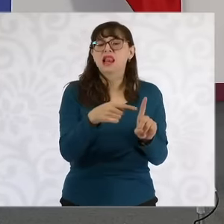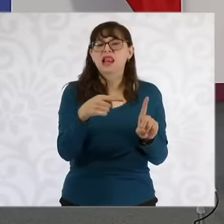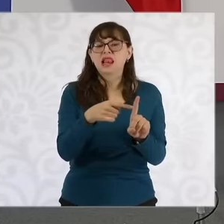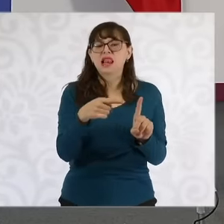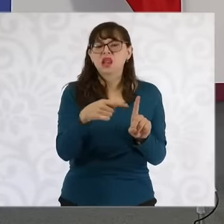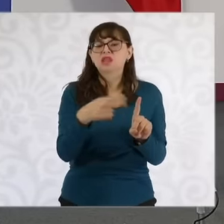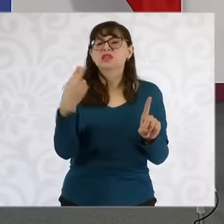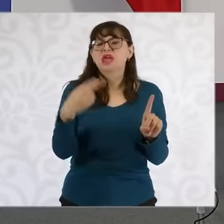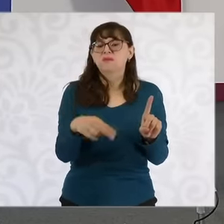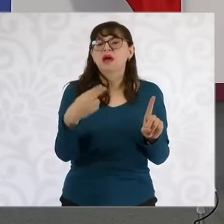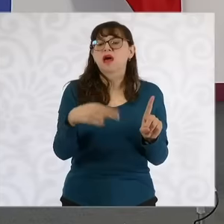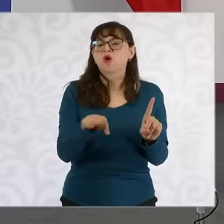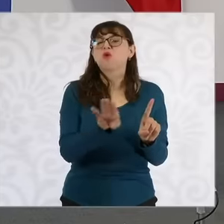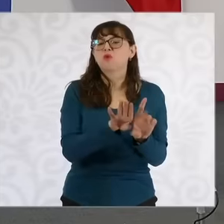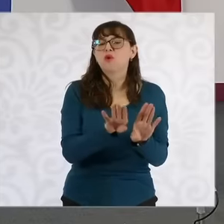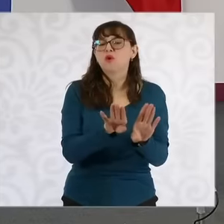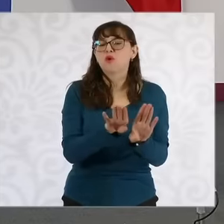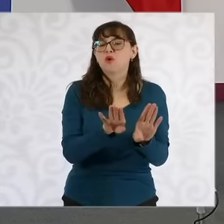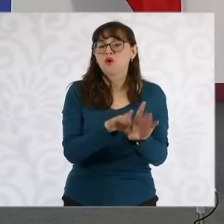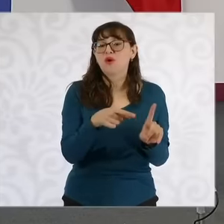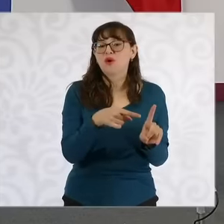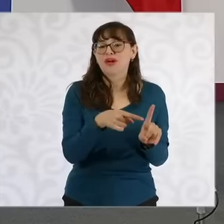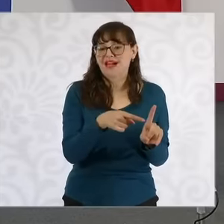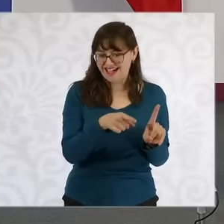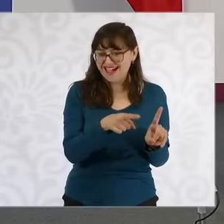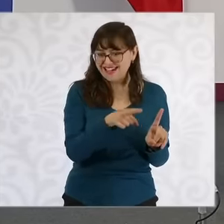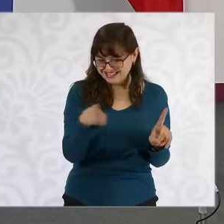Allá en Baja California. Bueno,